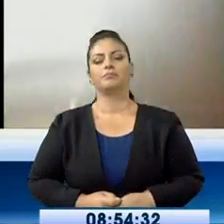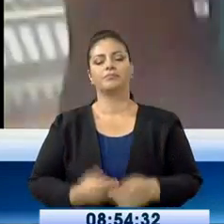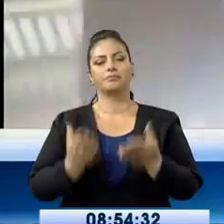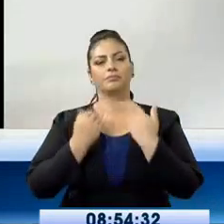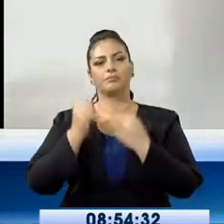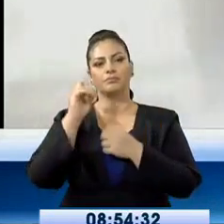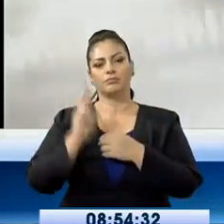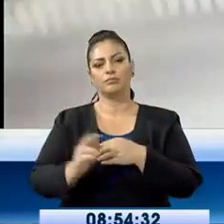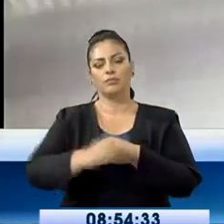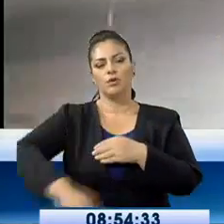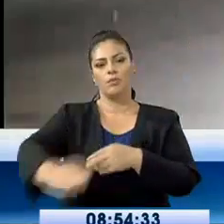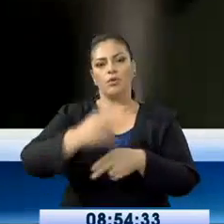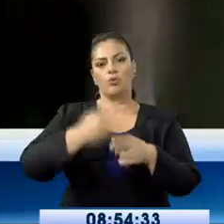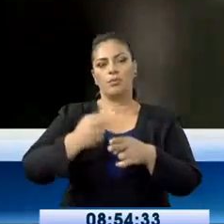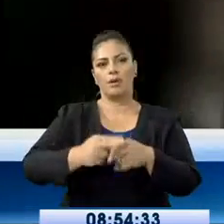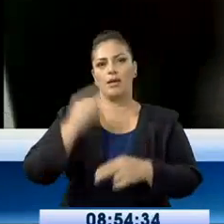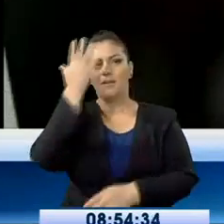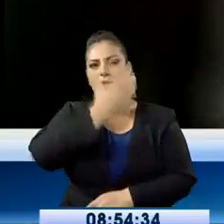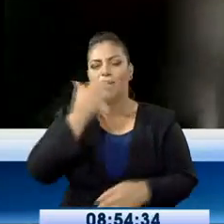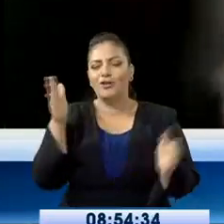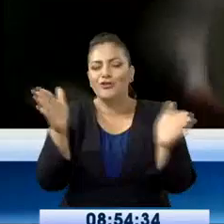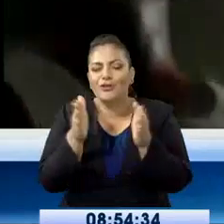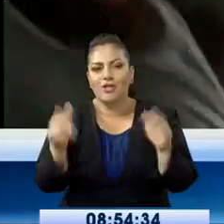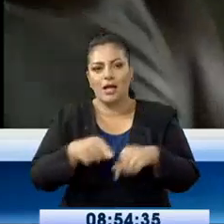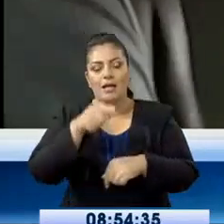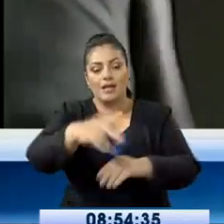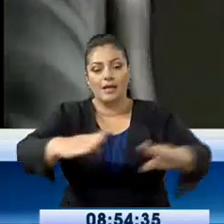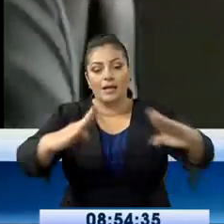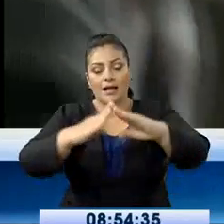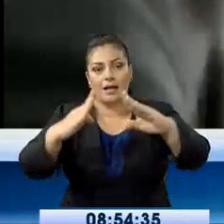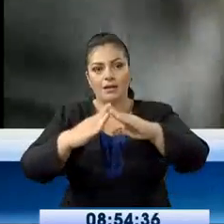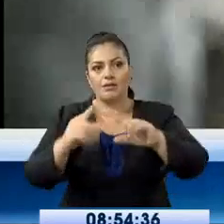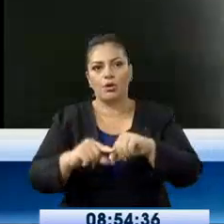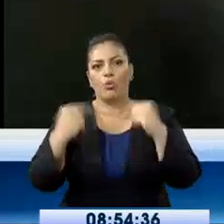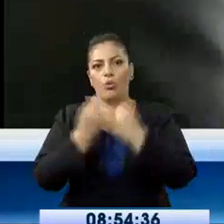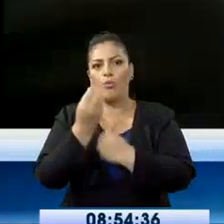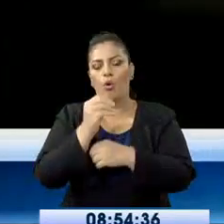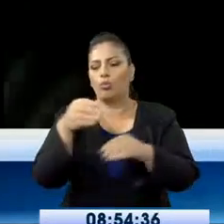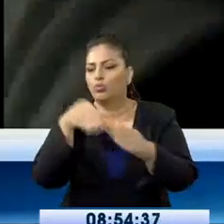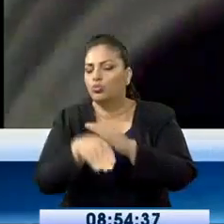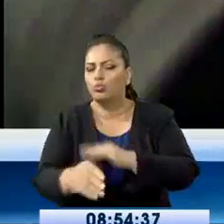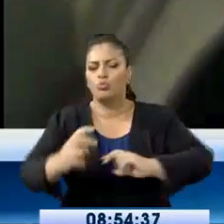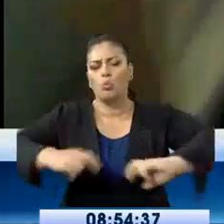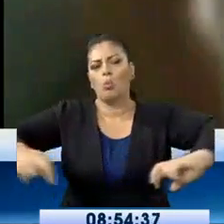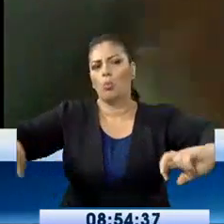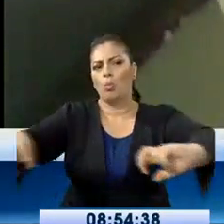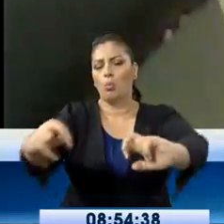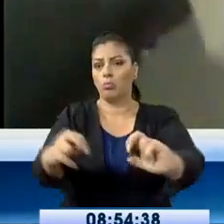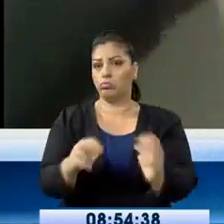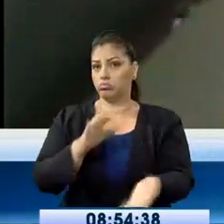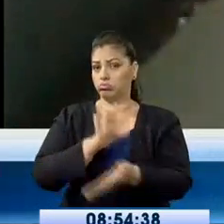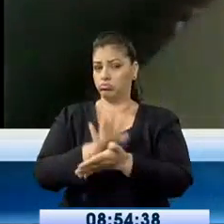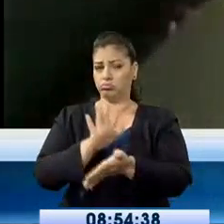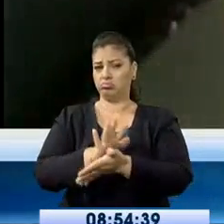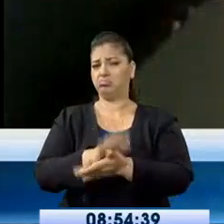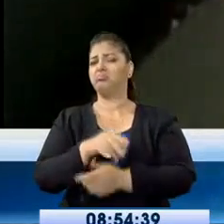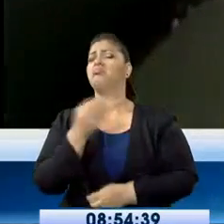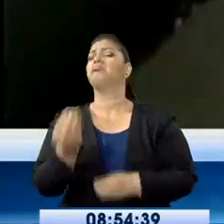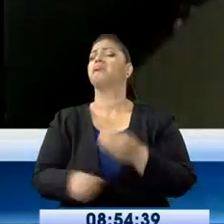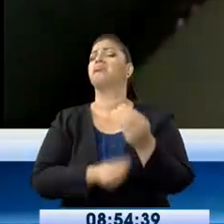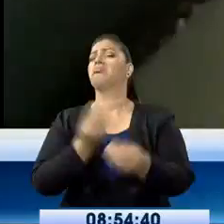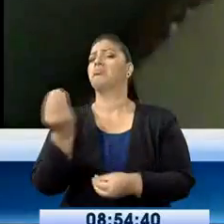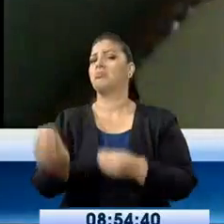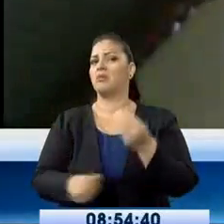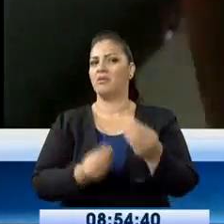sur de Guayaquil. La reunión podría pasar desapercibida como cualquier otra, si no fuera porque en realidad los